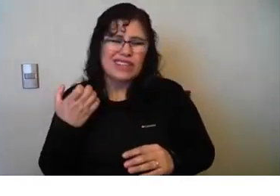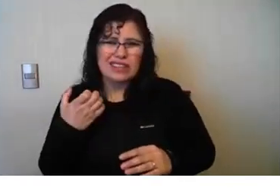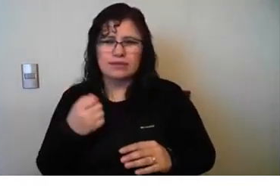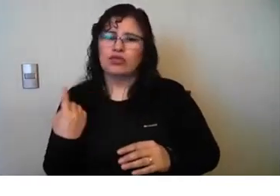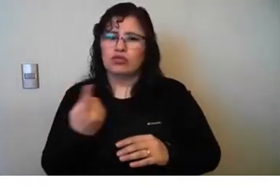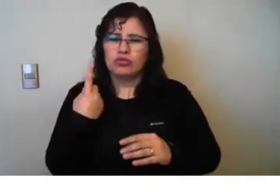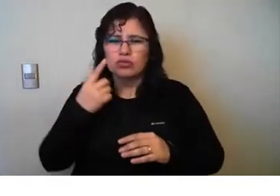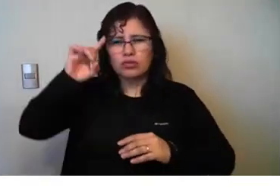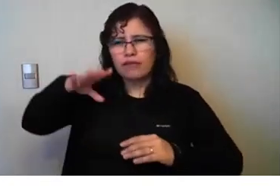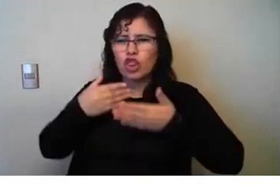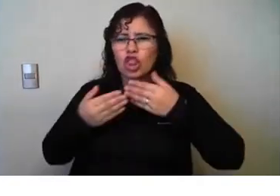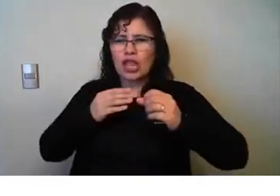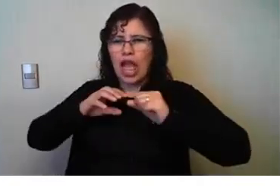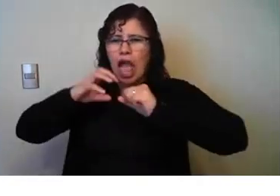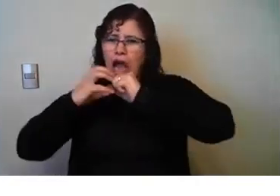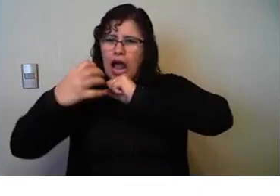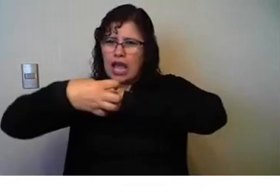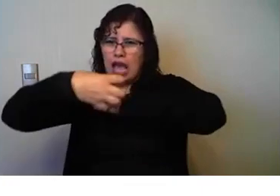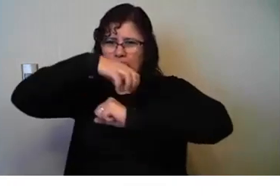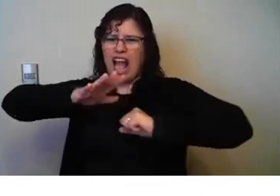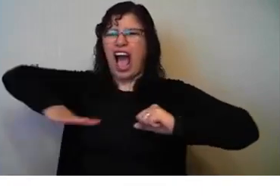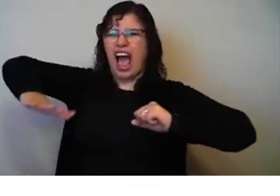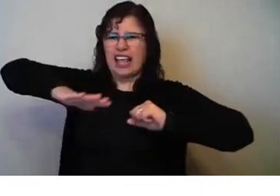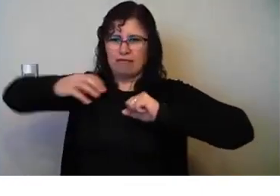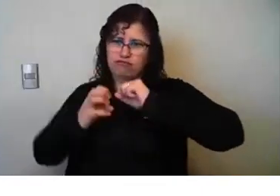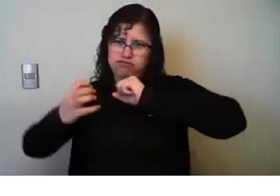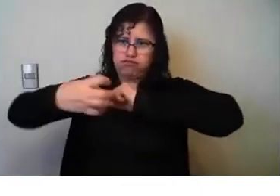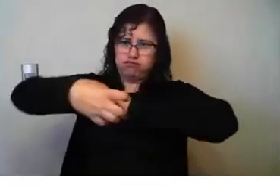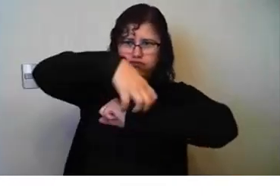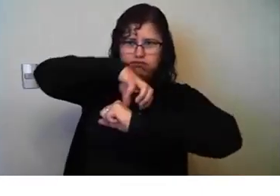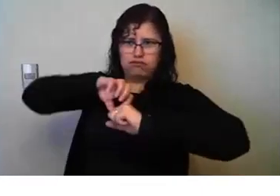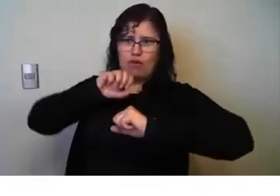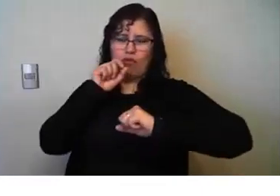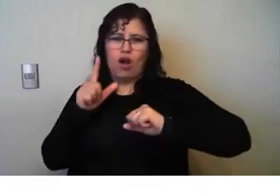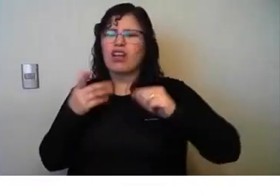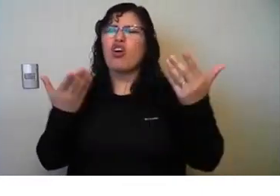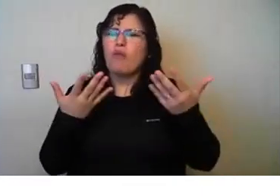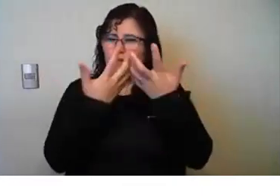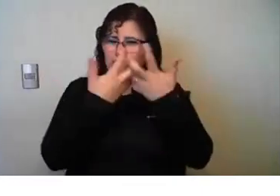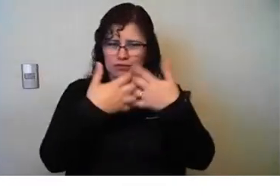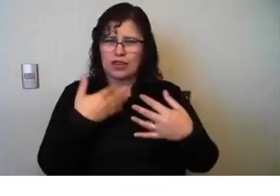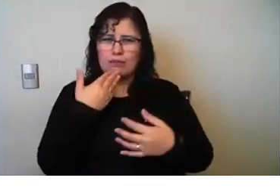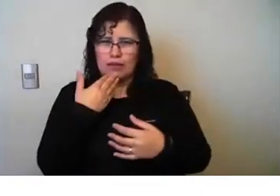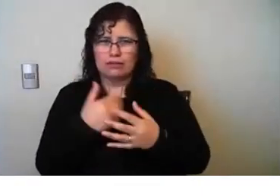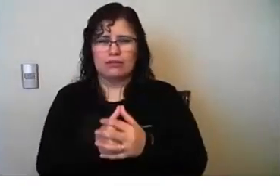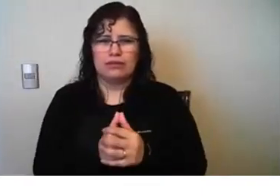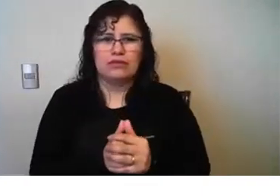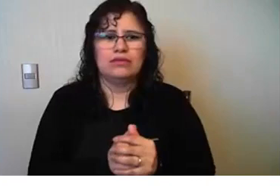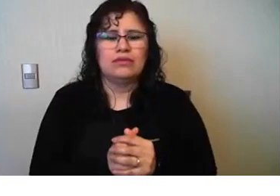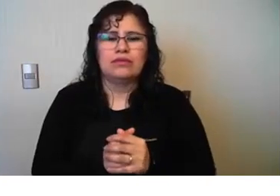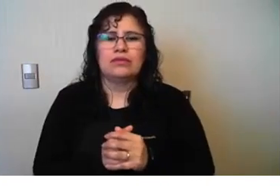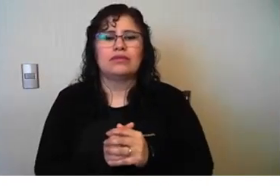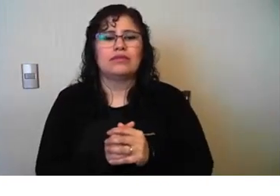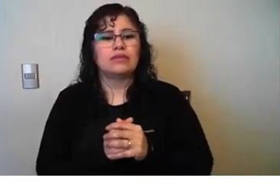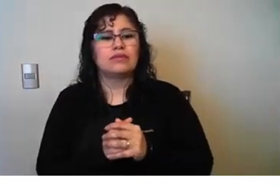áreas de funcionamiento de los hemisferios cerebrales. ¿Ya? Eh,